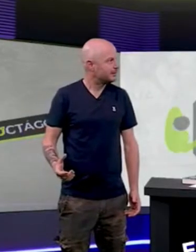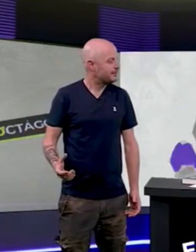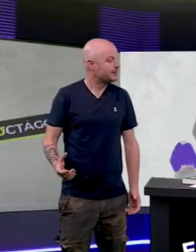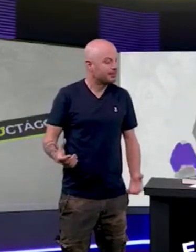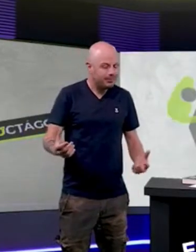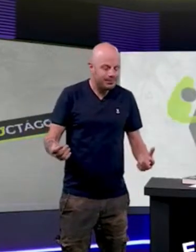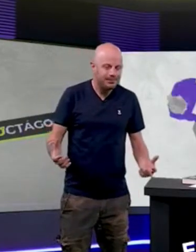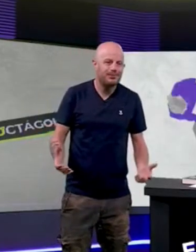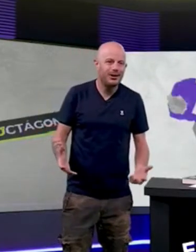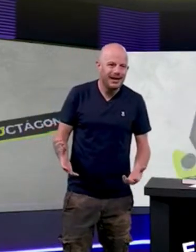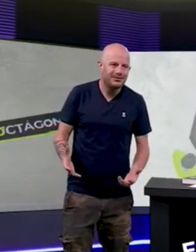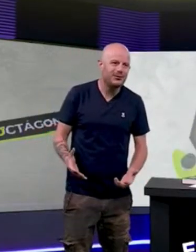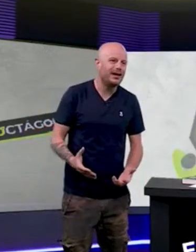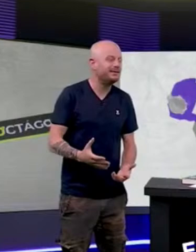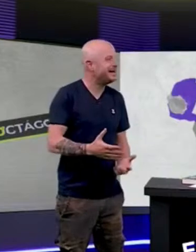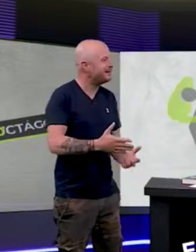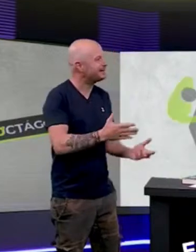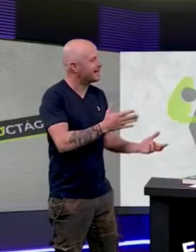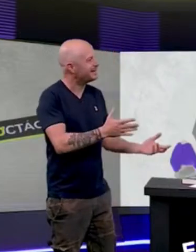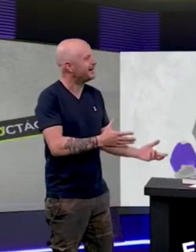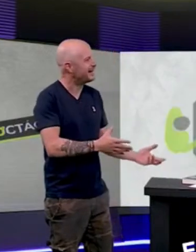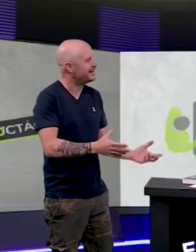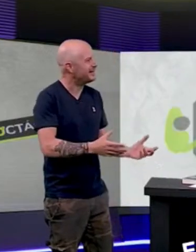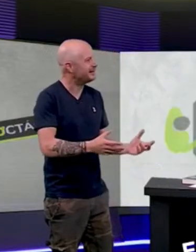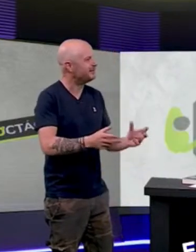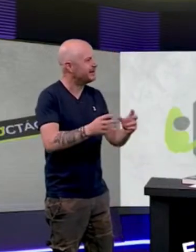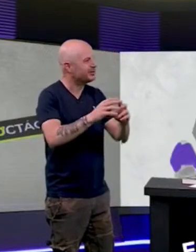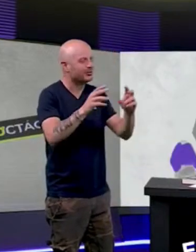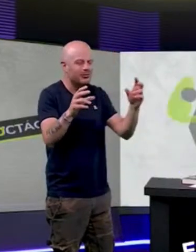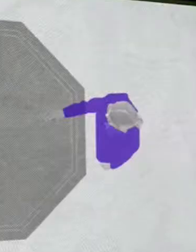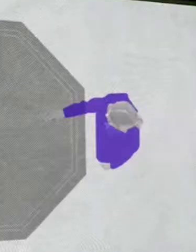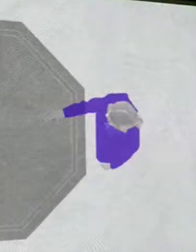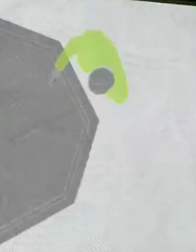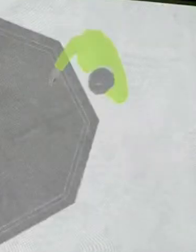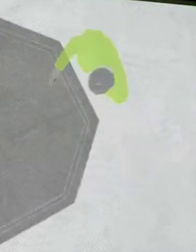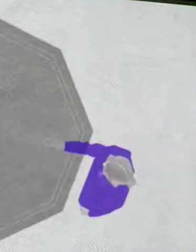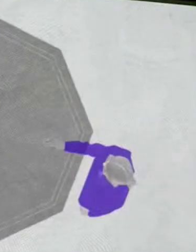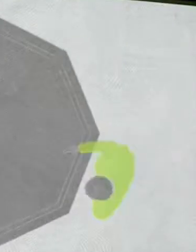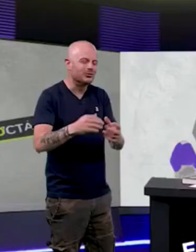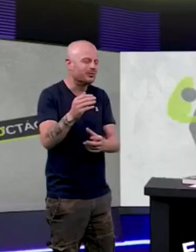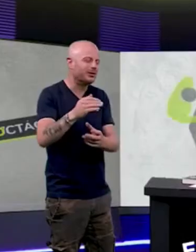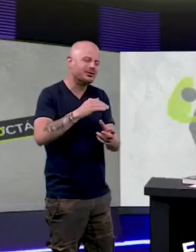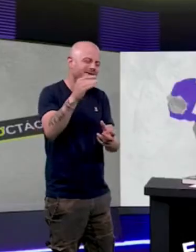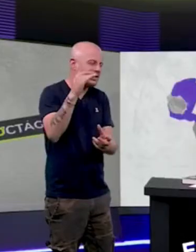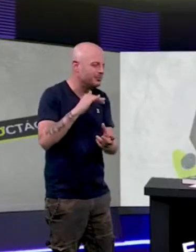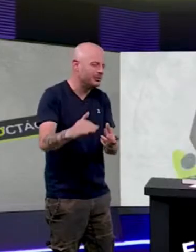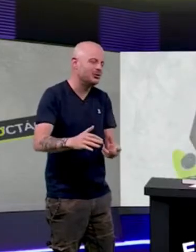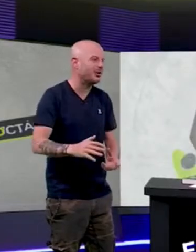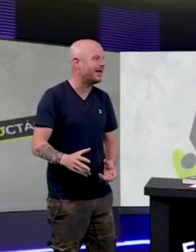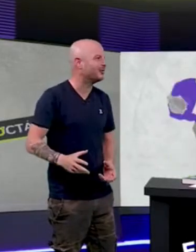Este es mi programa, pendejo. Por eso, güey, vine a levantarte el rating. ¿Cómo que a levantar el rating? Vi tus